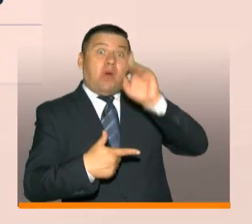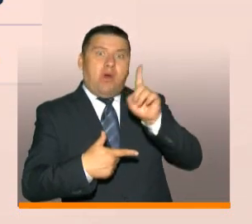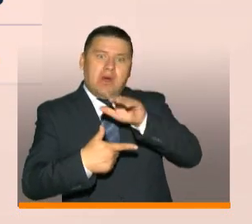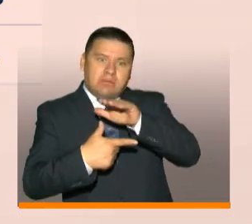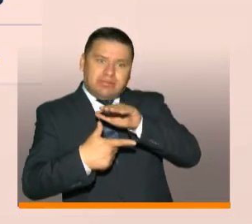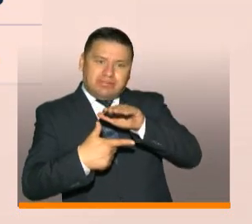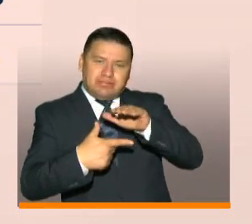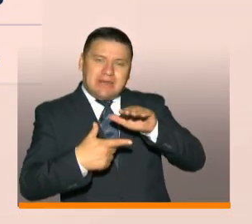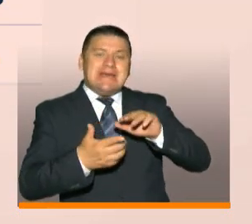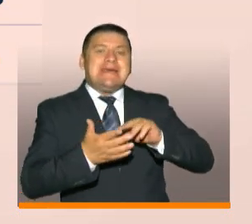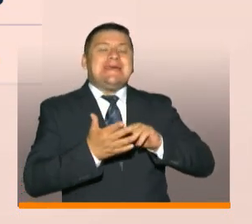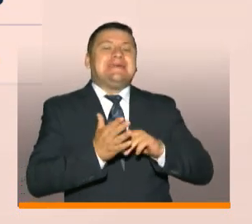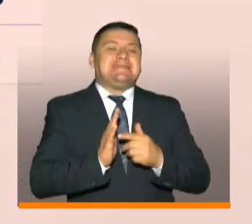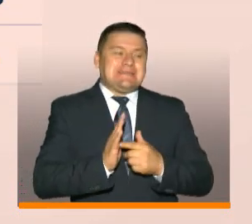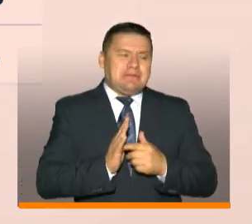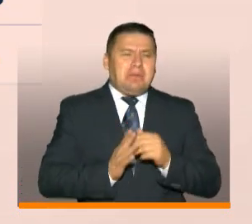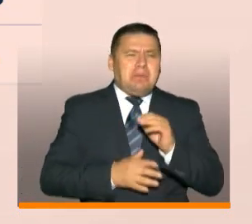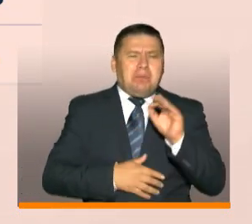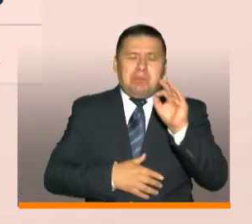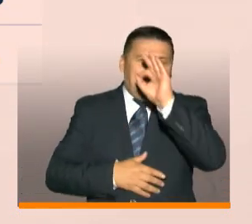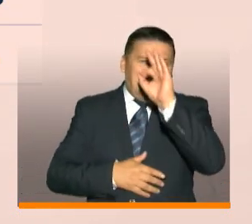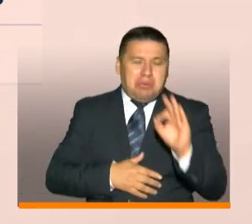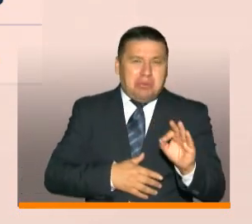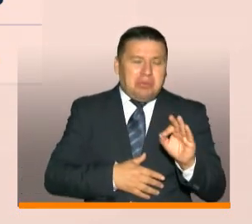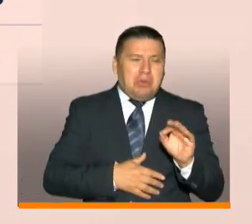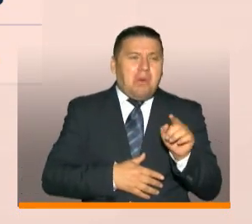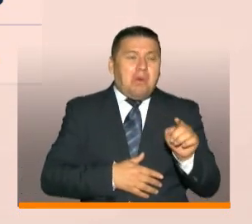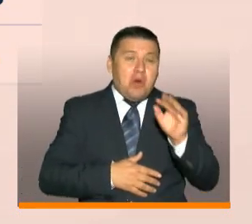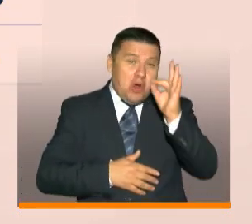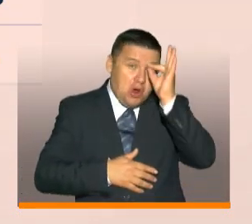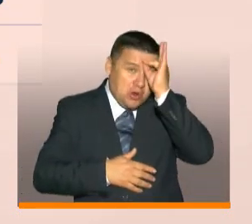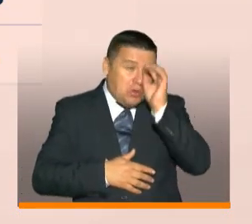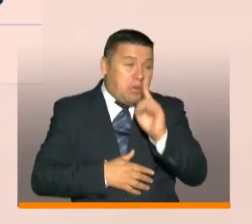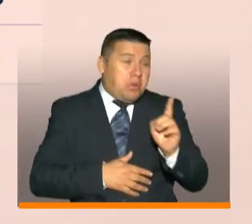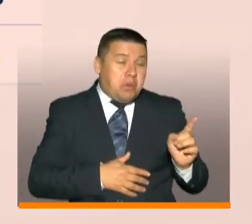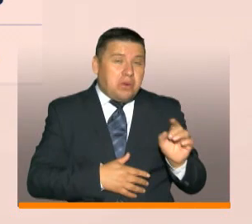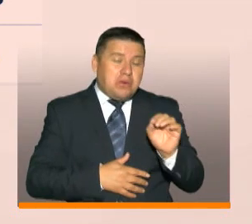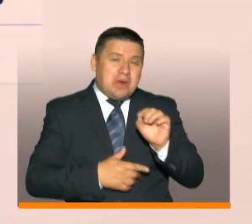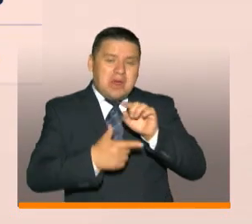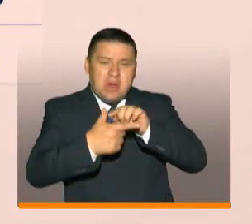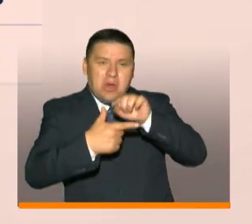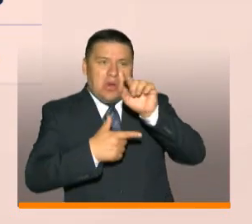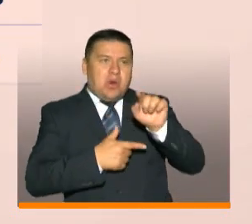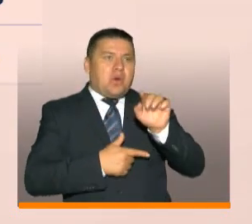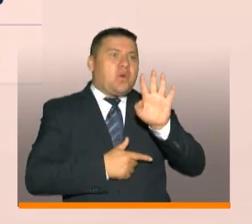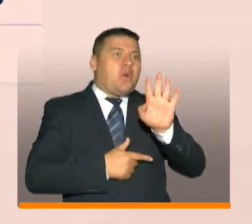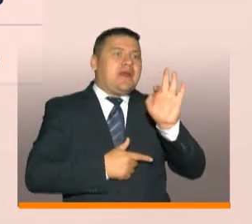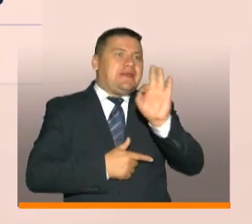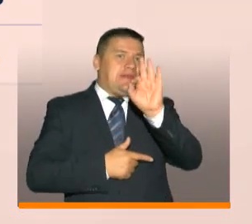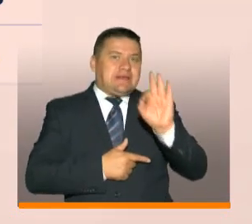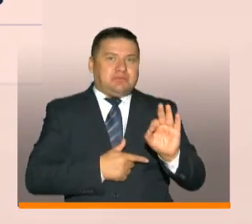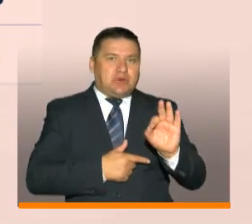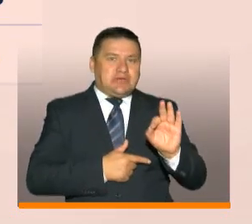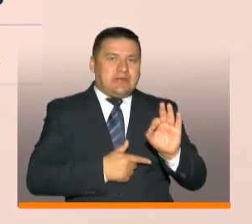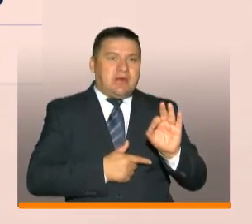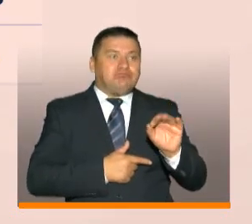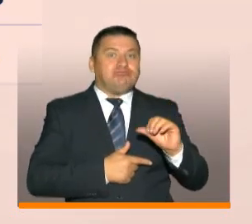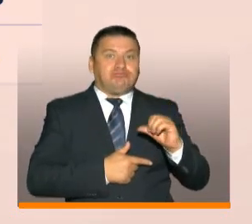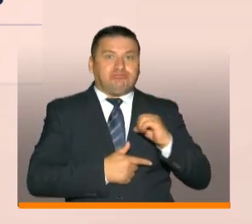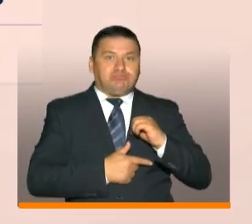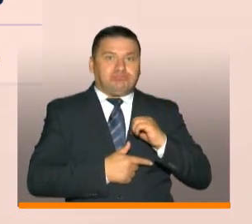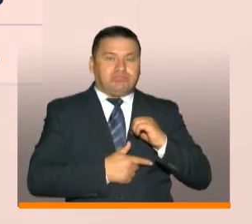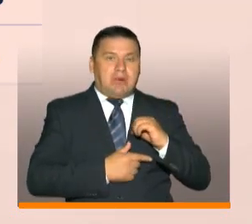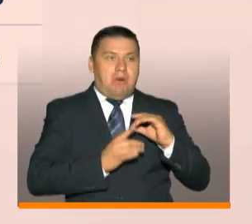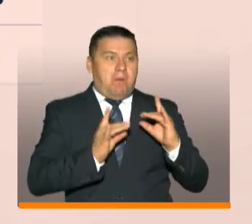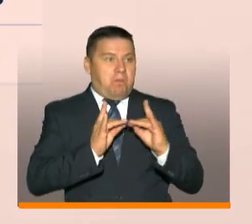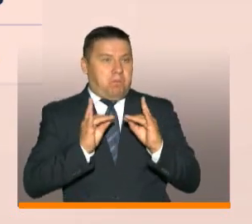tengamos en promedio nacional una disponibilidad de cuidado intensivo del 43%. Tenemos 43%